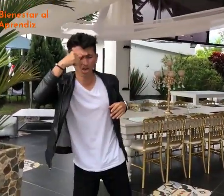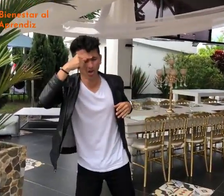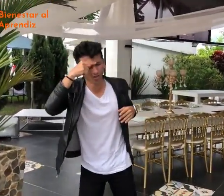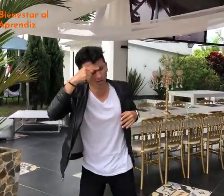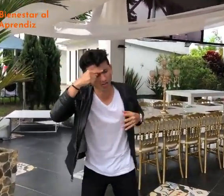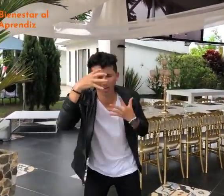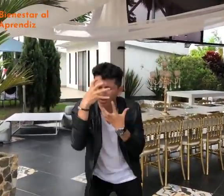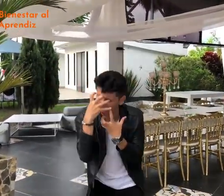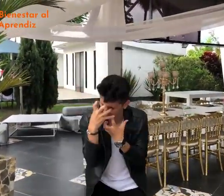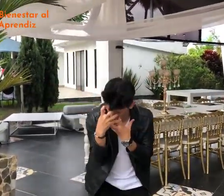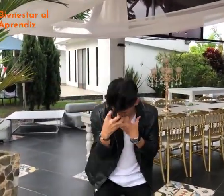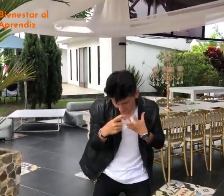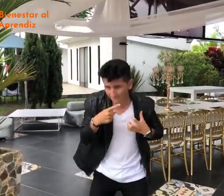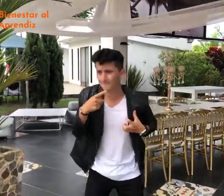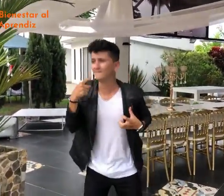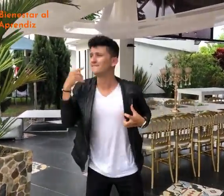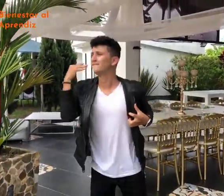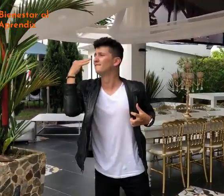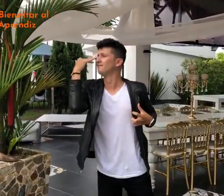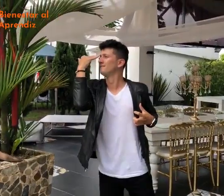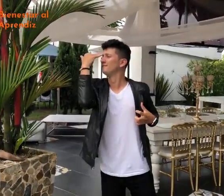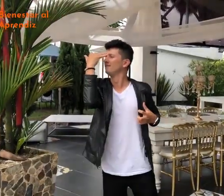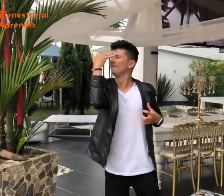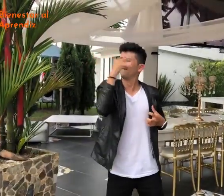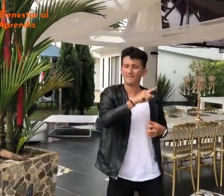dicha. Ay, amor.